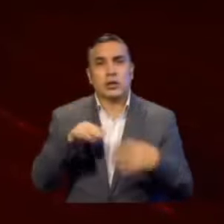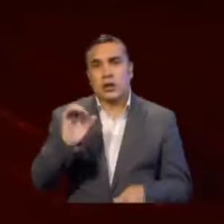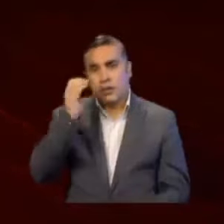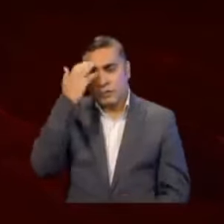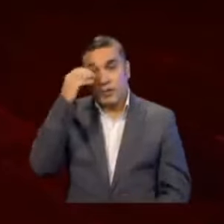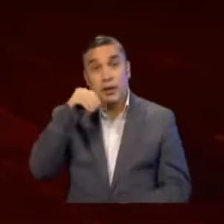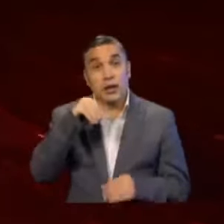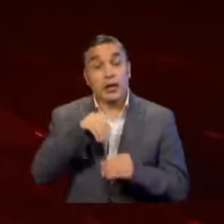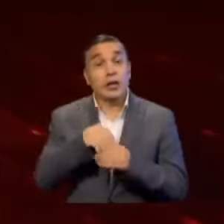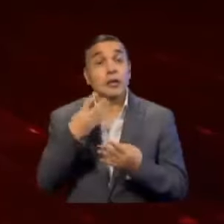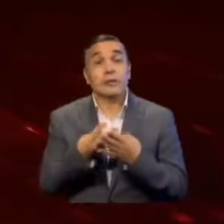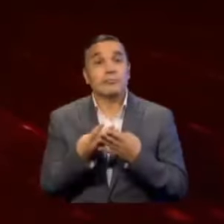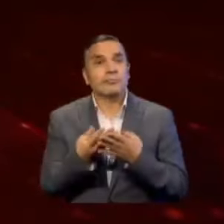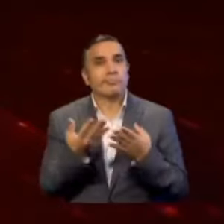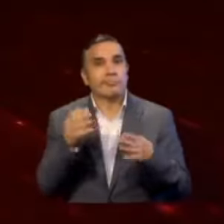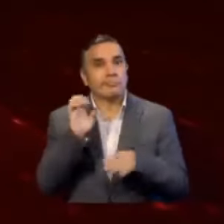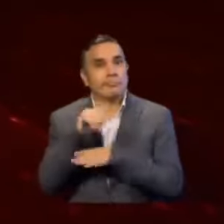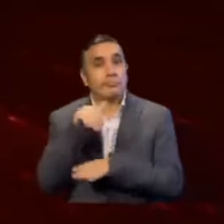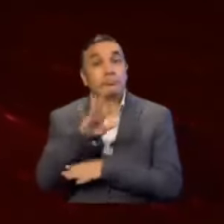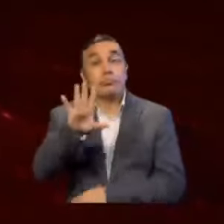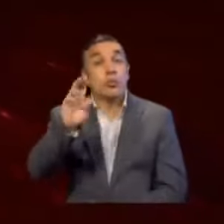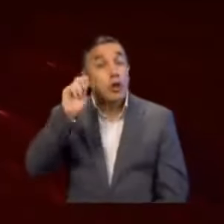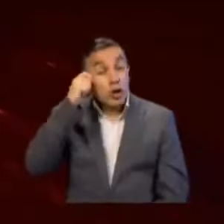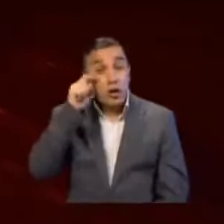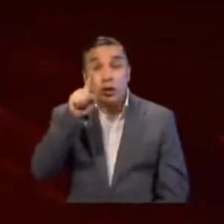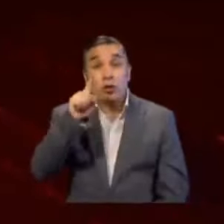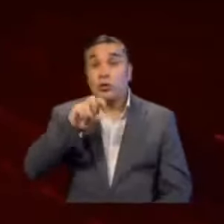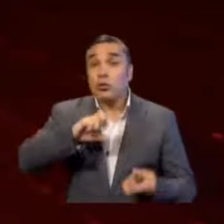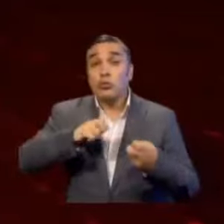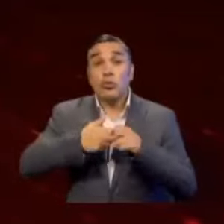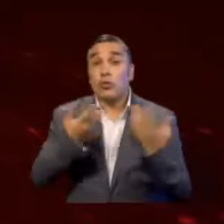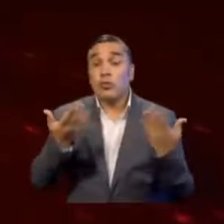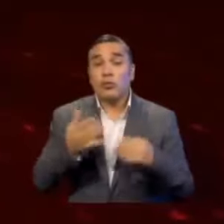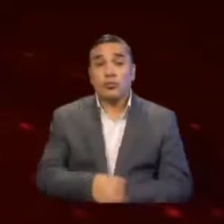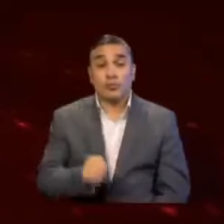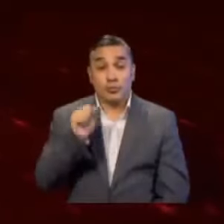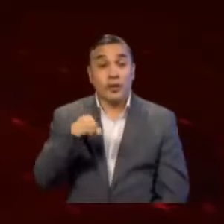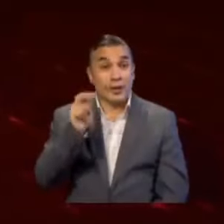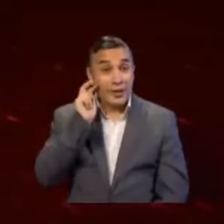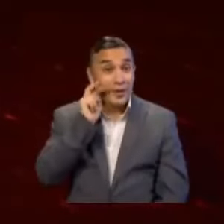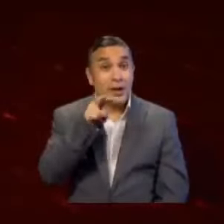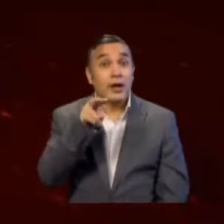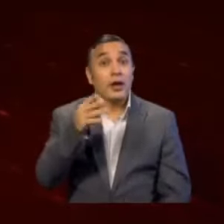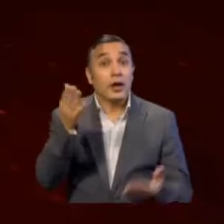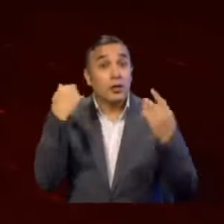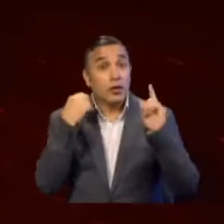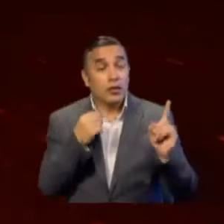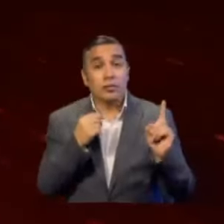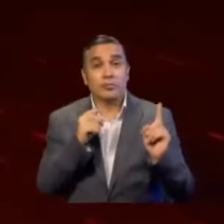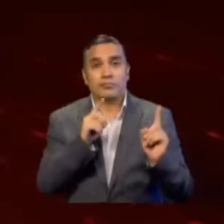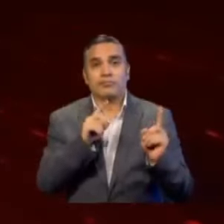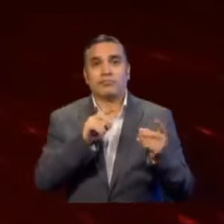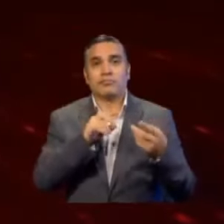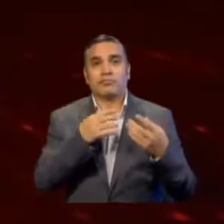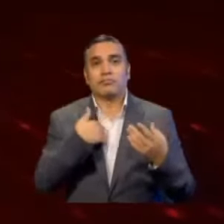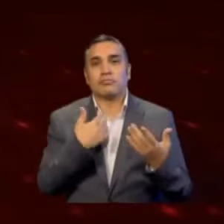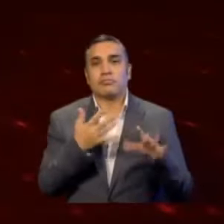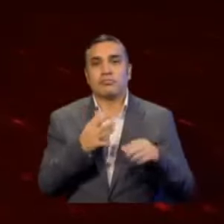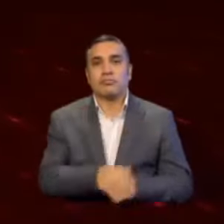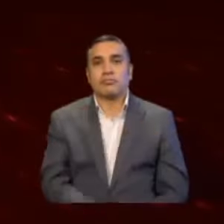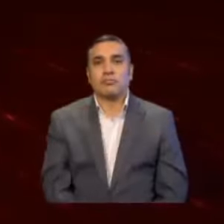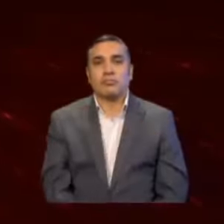que se vive en las cárceles del país. Recordemos que la atención se centra, como podemos ver en las imágenes, en Guayaquil, donde se han